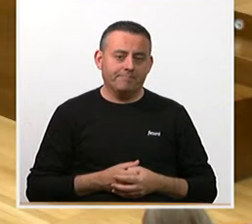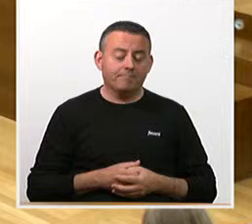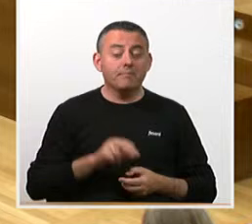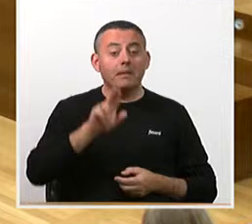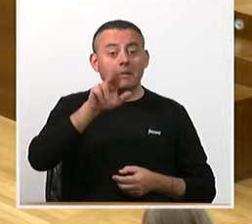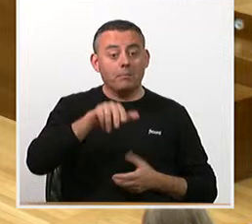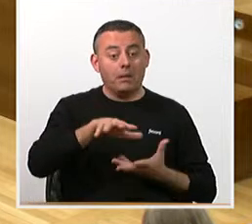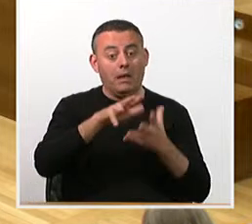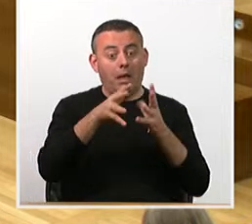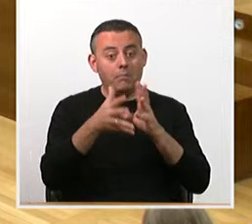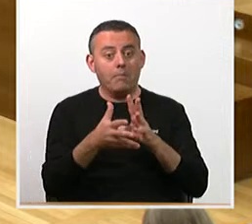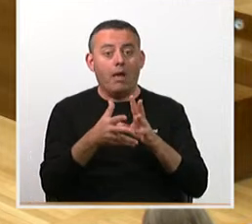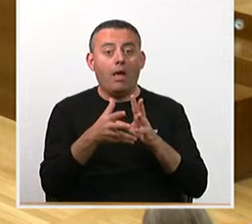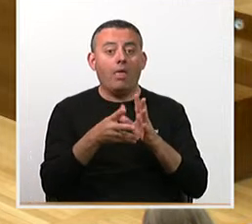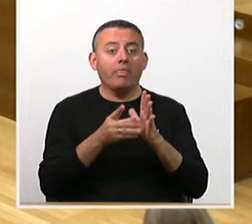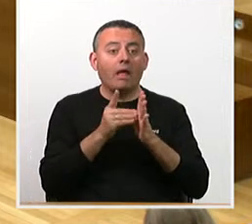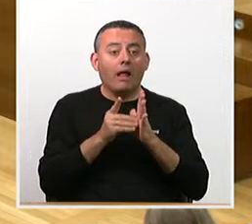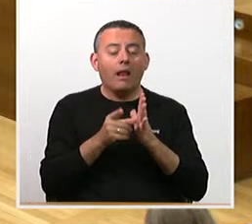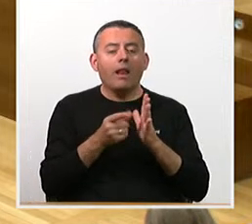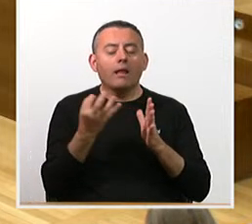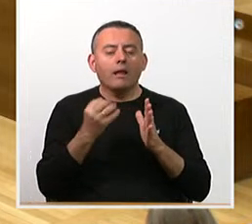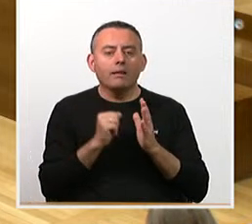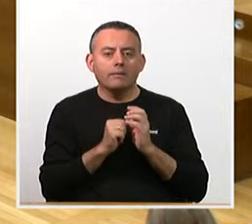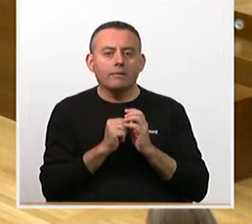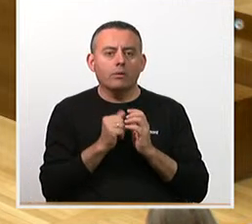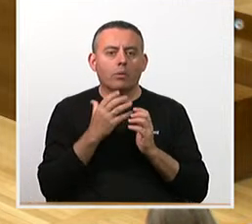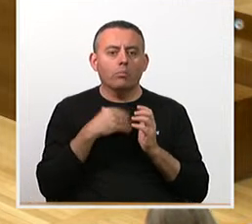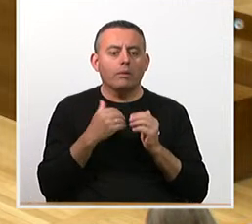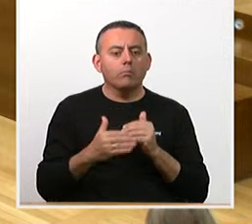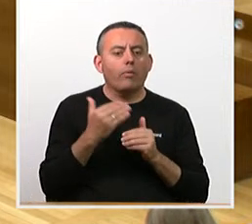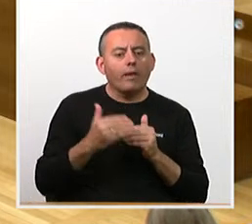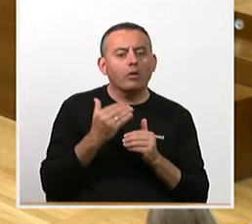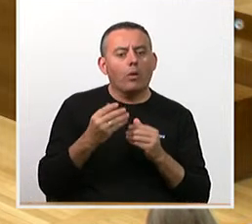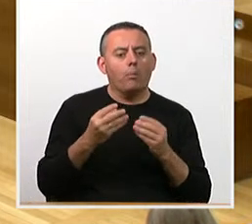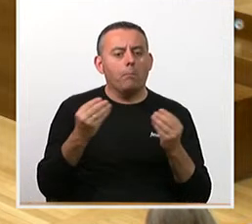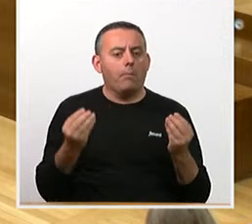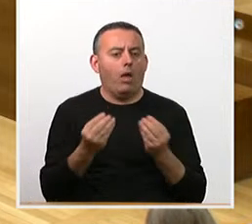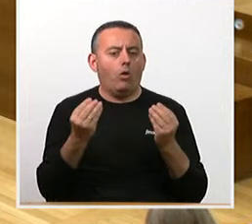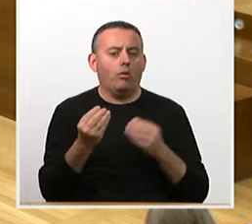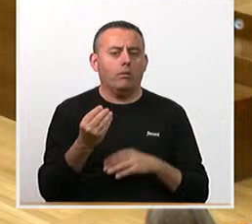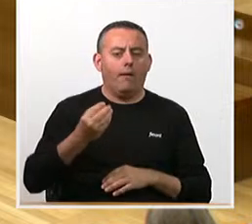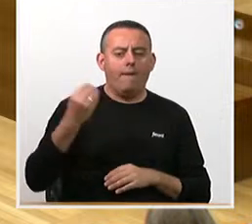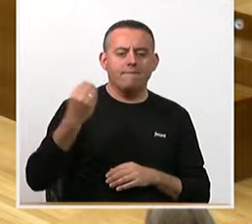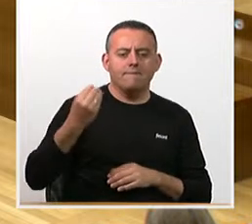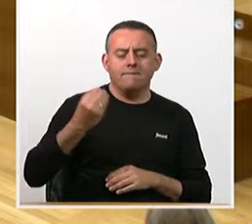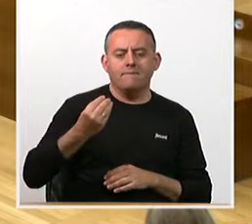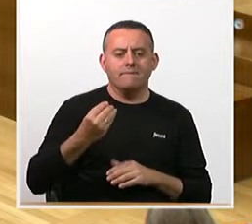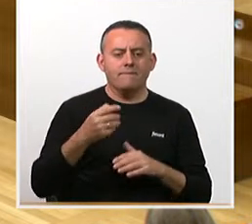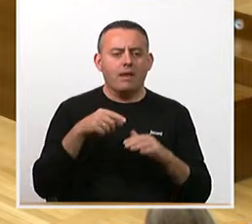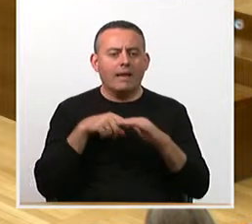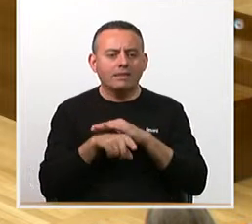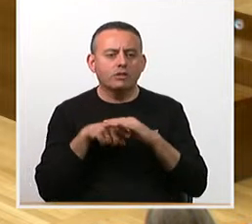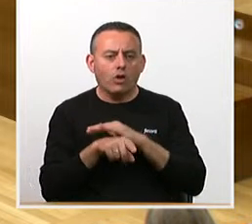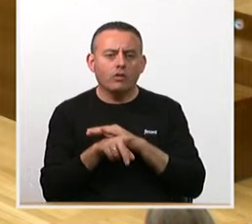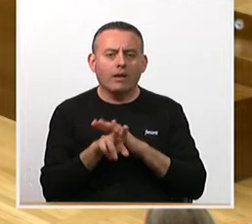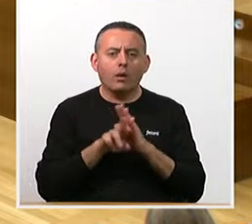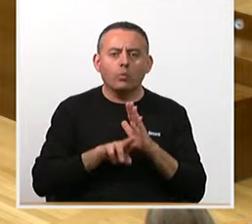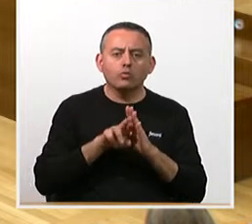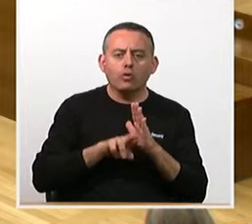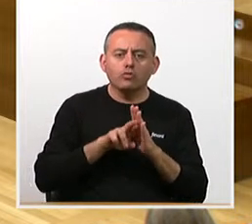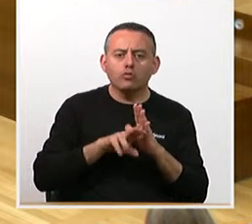puede contribuir a la modernización y la eficacia la eficiencia en la gestión de los recursos